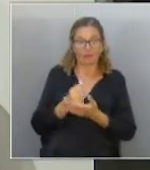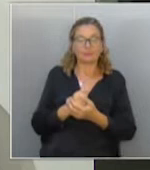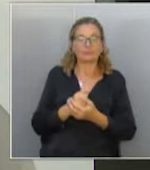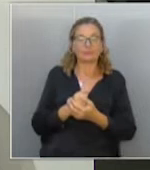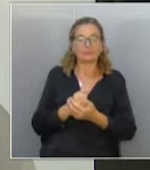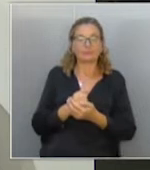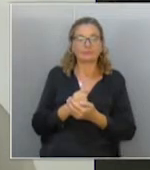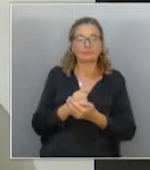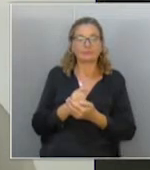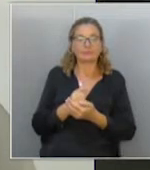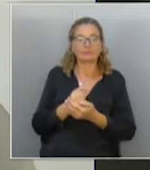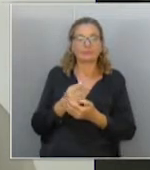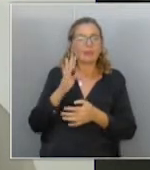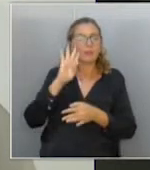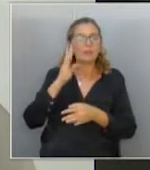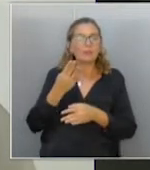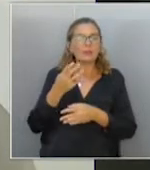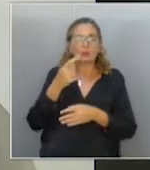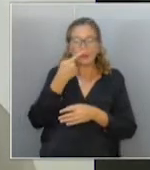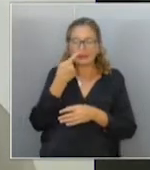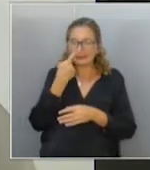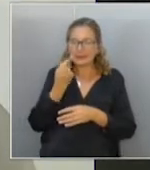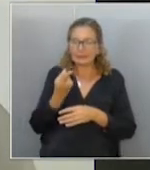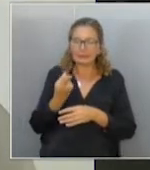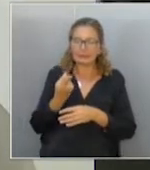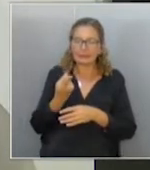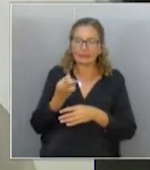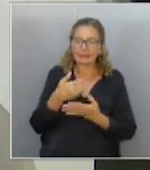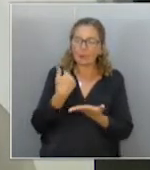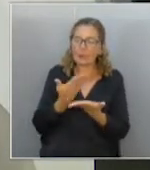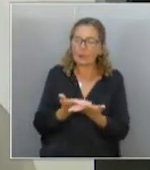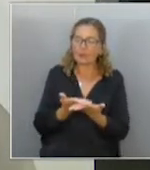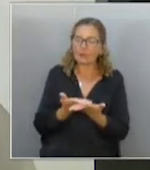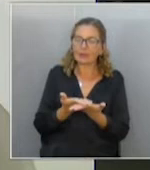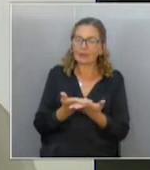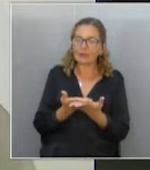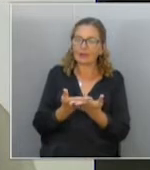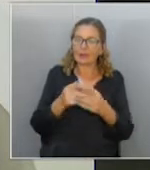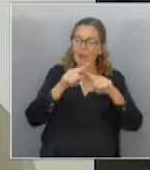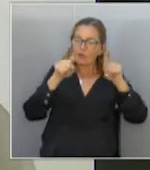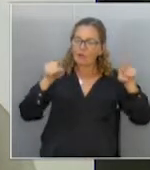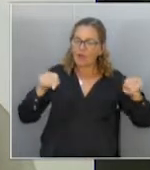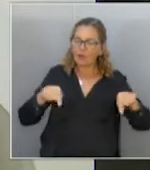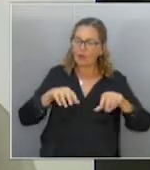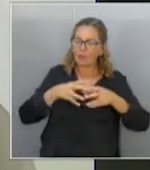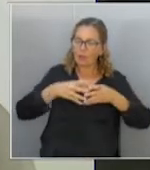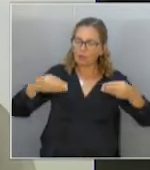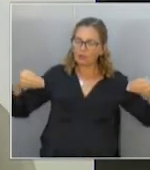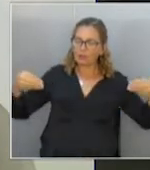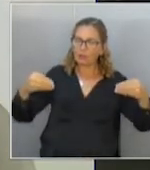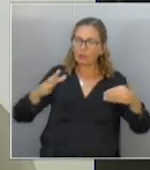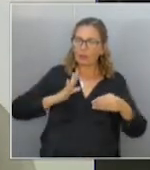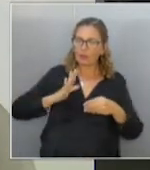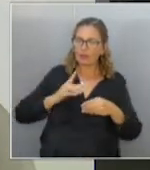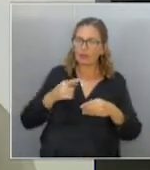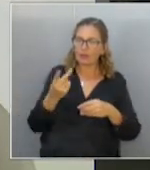Sí. Y ¿qué les parece lo más interesante de esta propuesta, ¿no?, de Mi Balcón Feminista? Bueno, en realidad